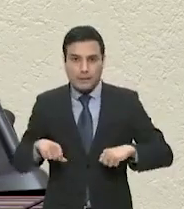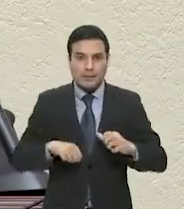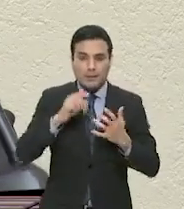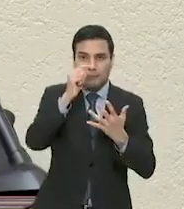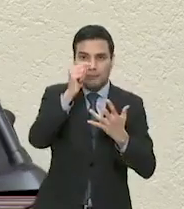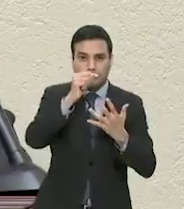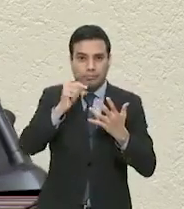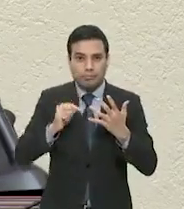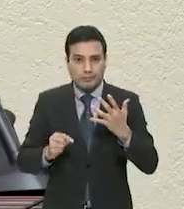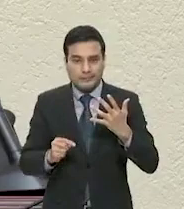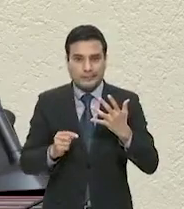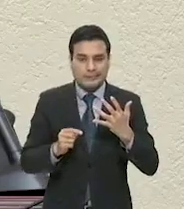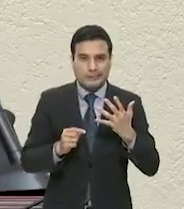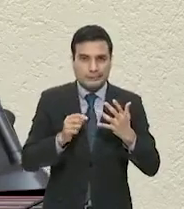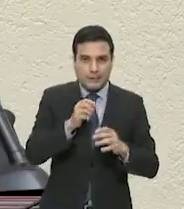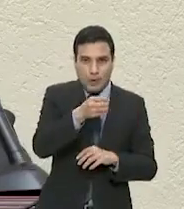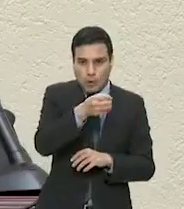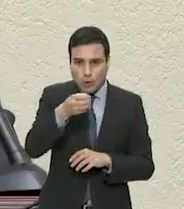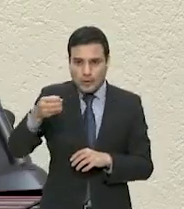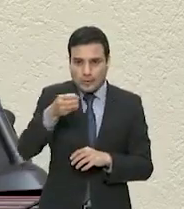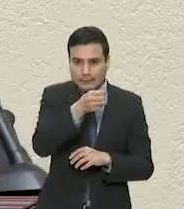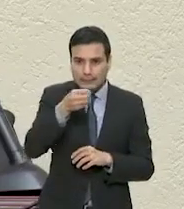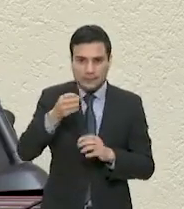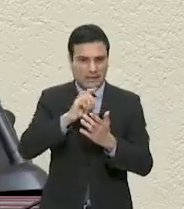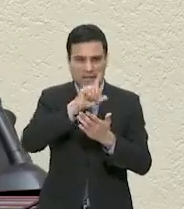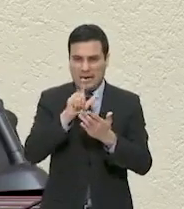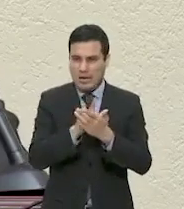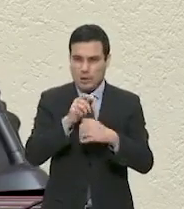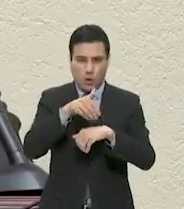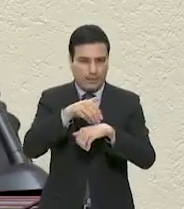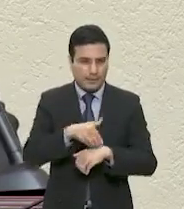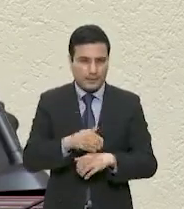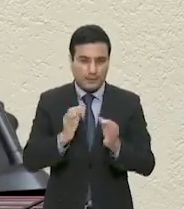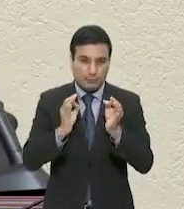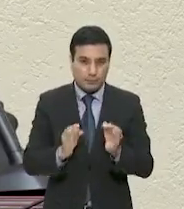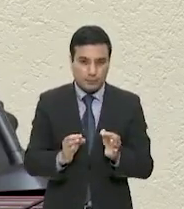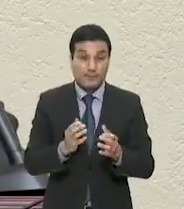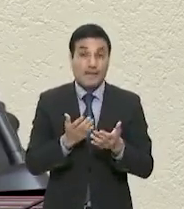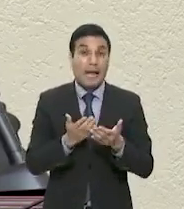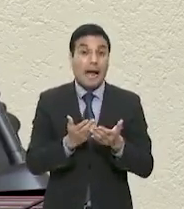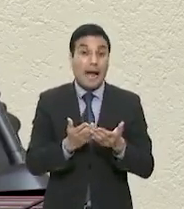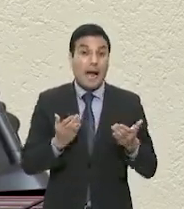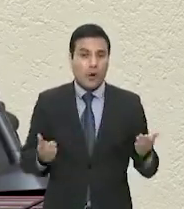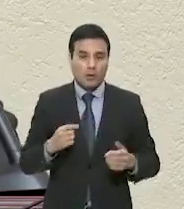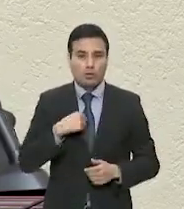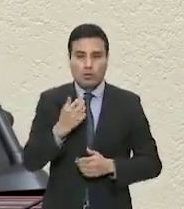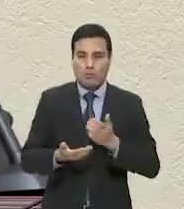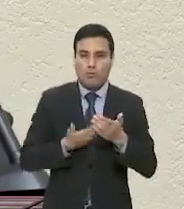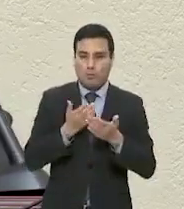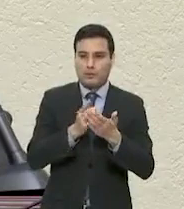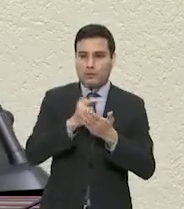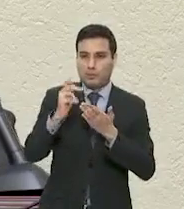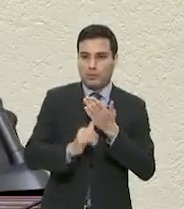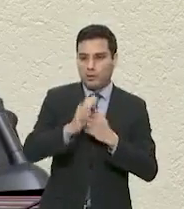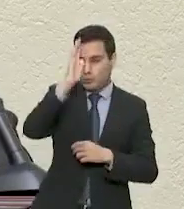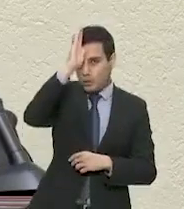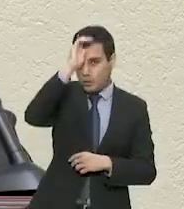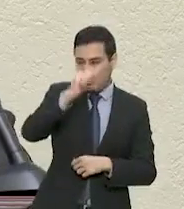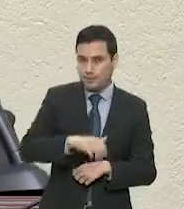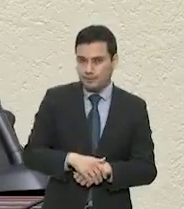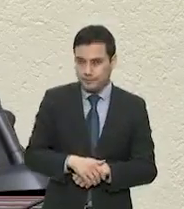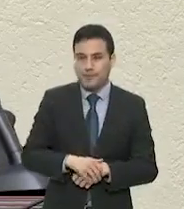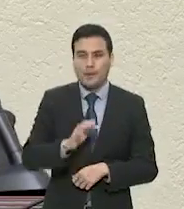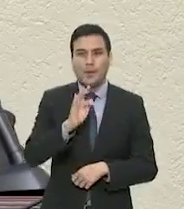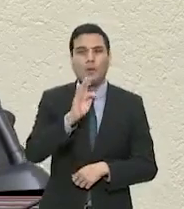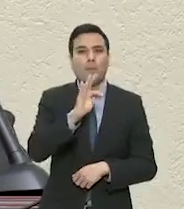mandato en las condiciones óptimas establecidas en la ley hoy se propone este consejo un proyecto de acuerdo para la proposición